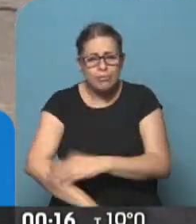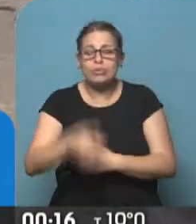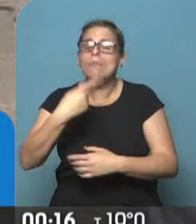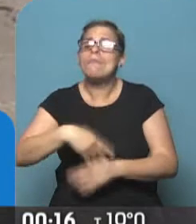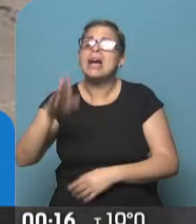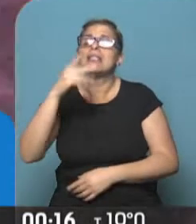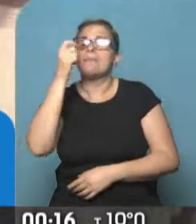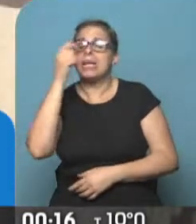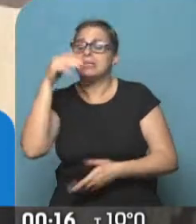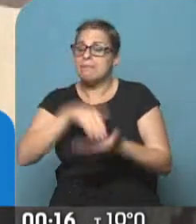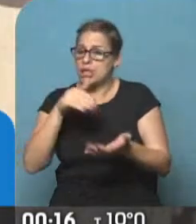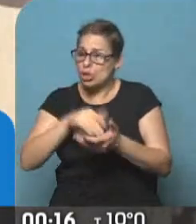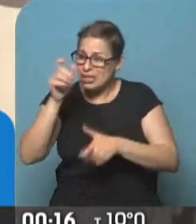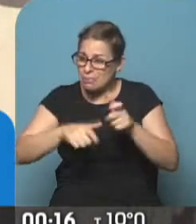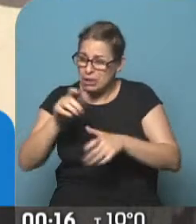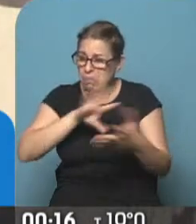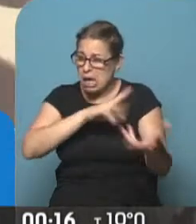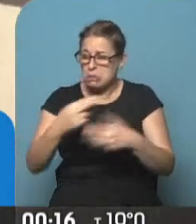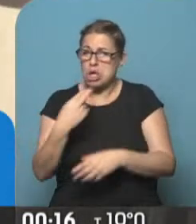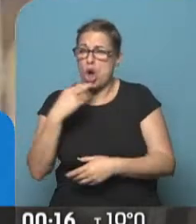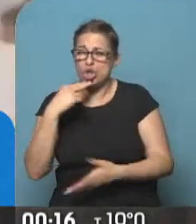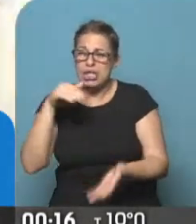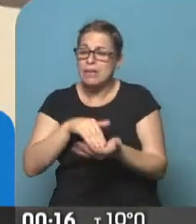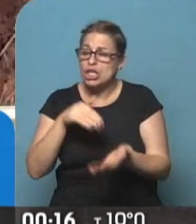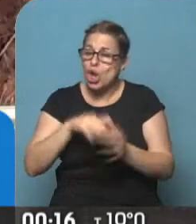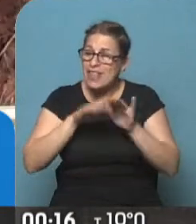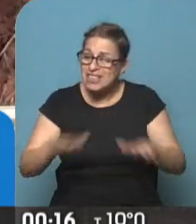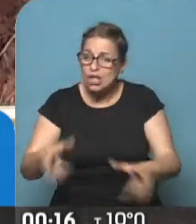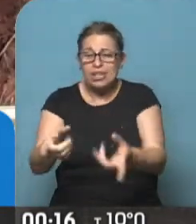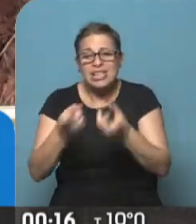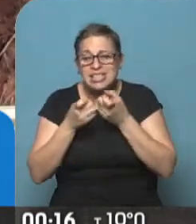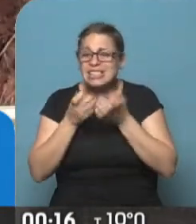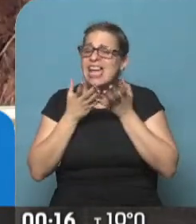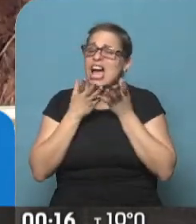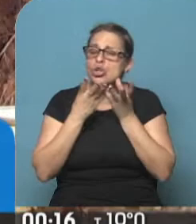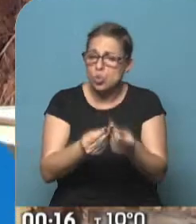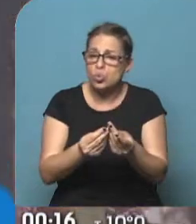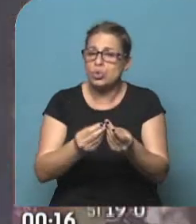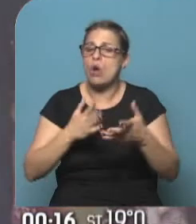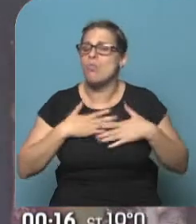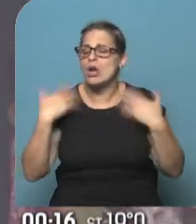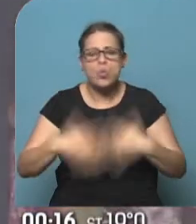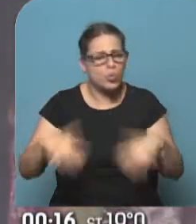de personas, incluidos alrededor de 11 millones de niños, necesitan asistencia humanitaria urgente.